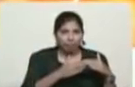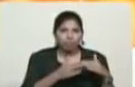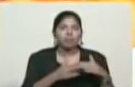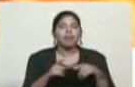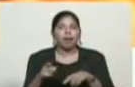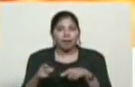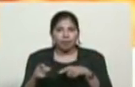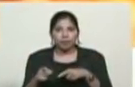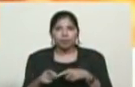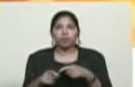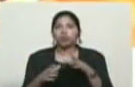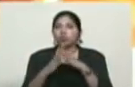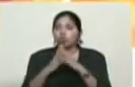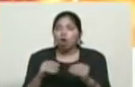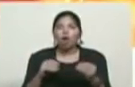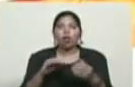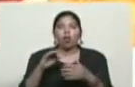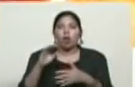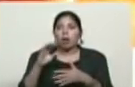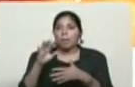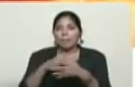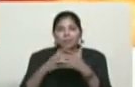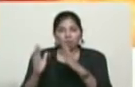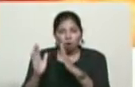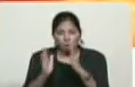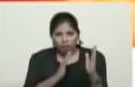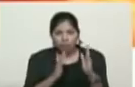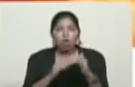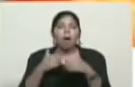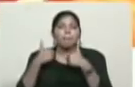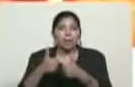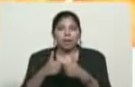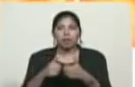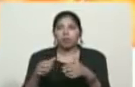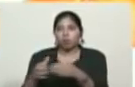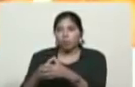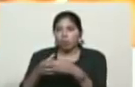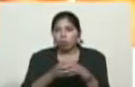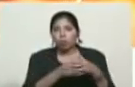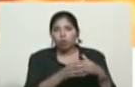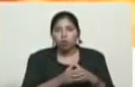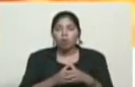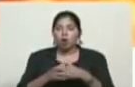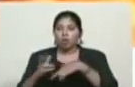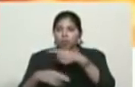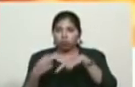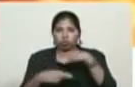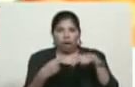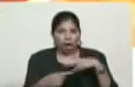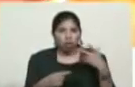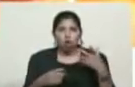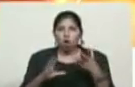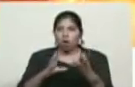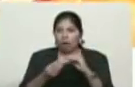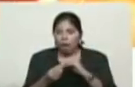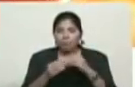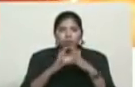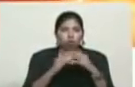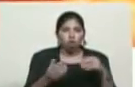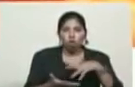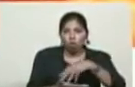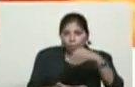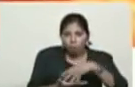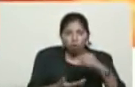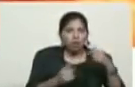la estructura organizativa del poder popular la juve a las mesas técnicas de agua las comunas los